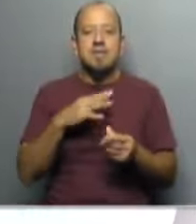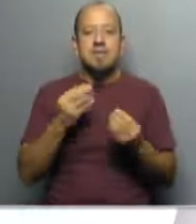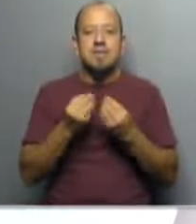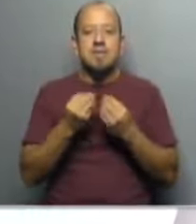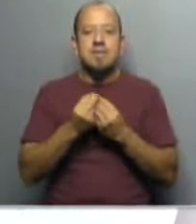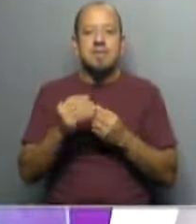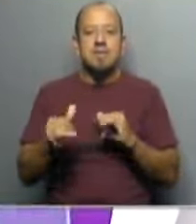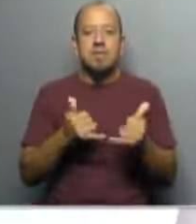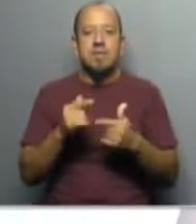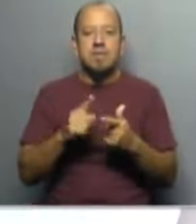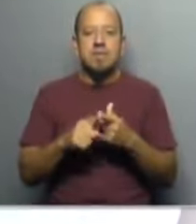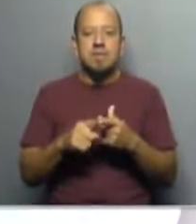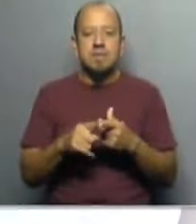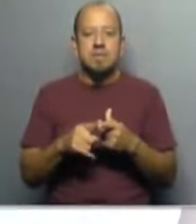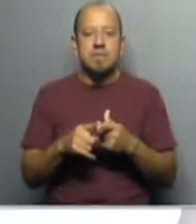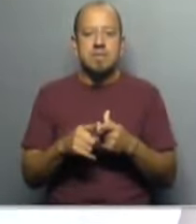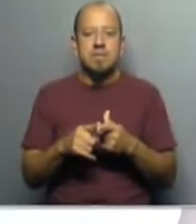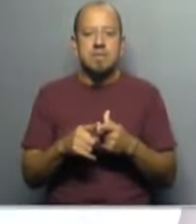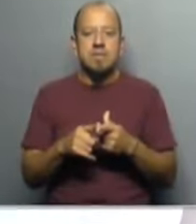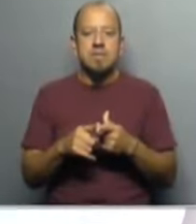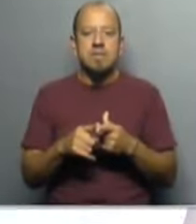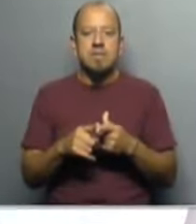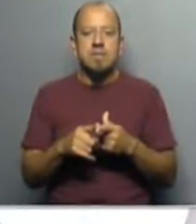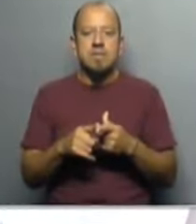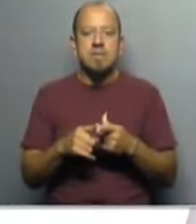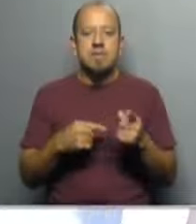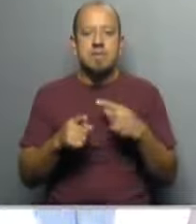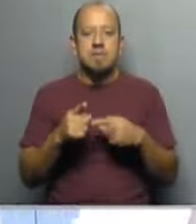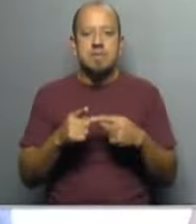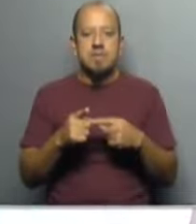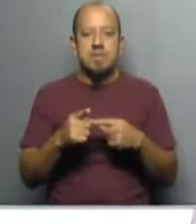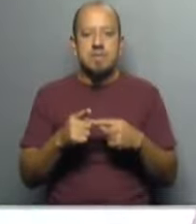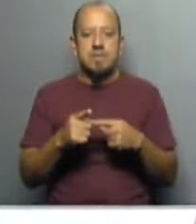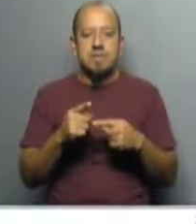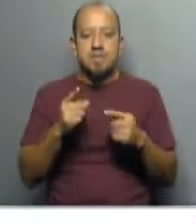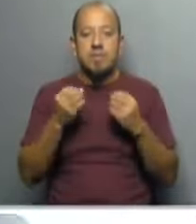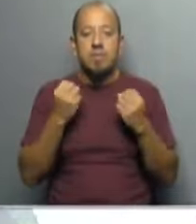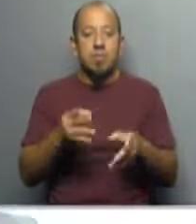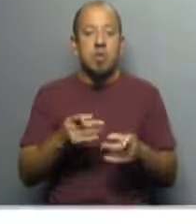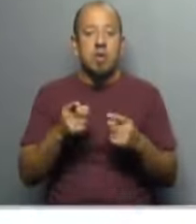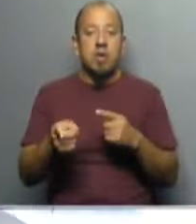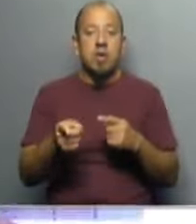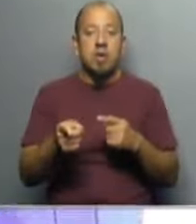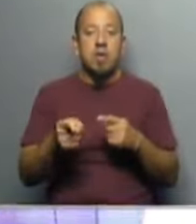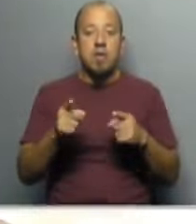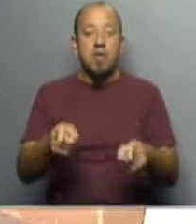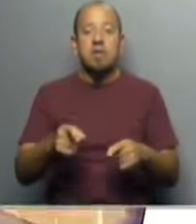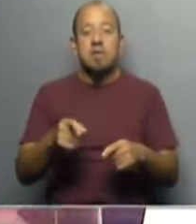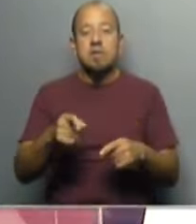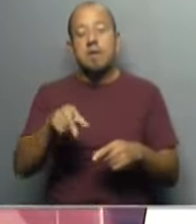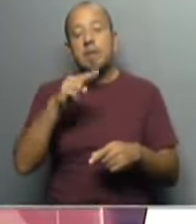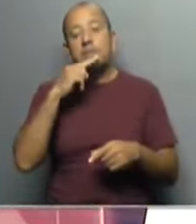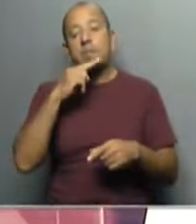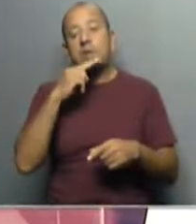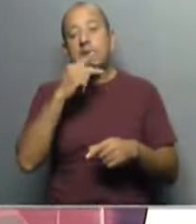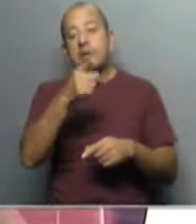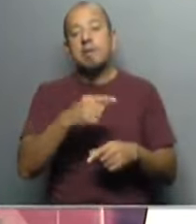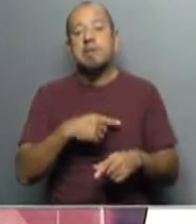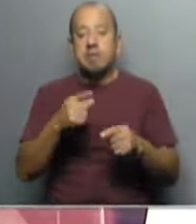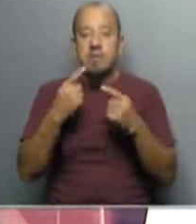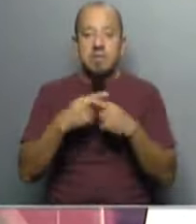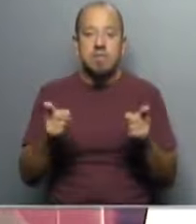atractivo en los parques y en los espacios públicos de la ciudad. Totalmente. Y está bueno tener tu mirada, porque como vos vivís en las piedras y te criaste en las piedras, tener esa